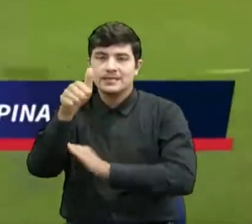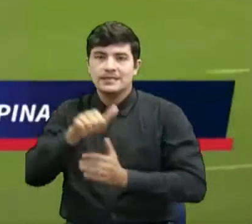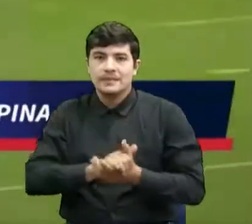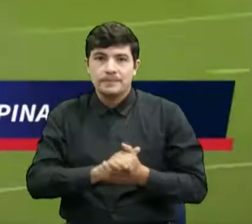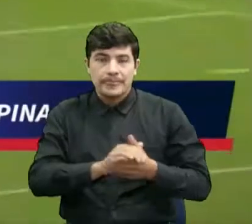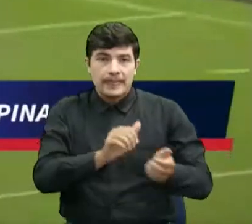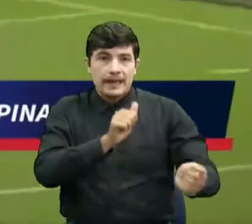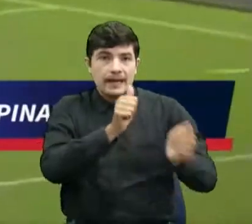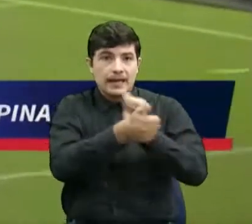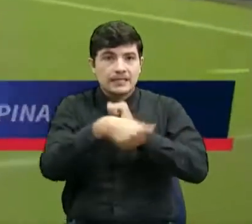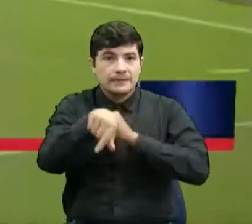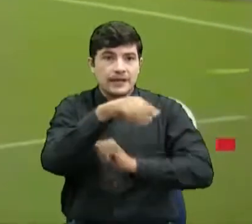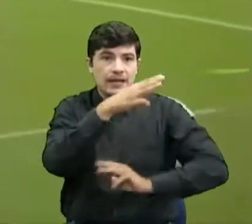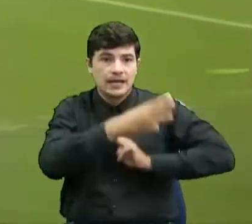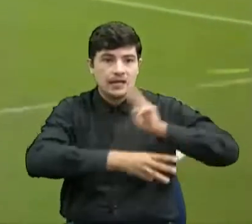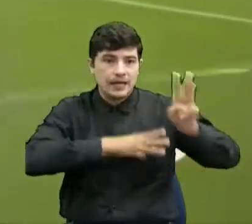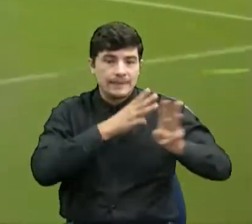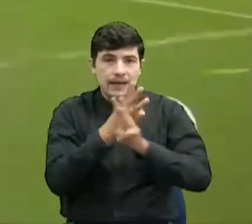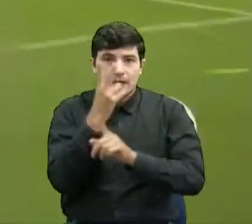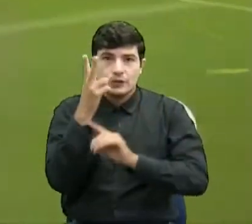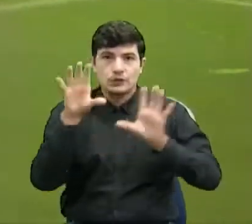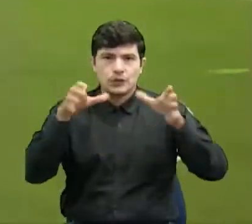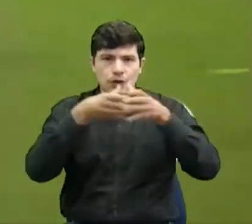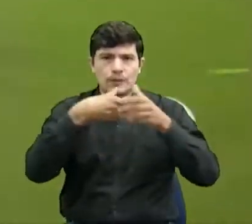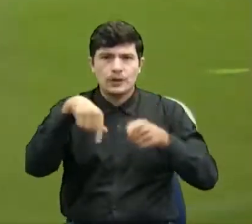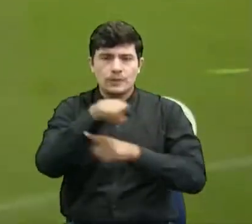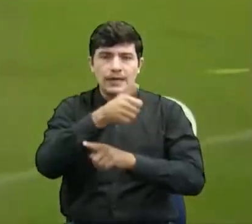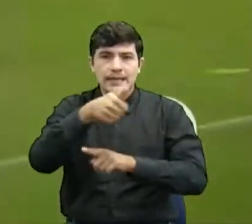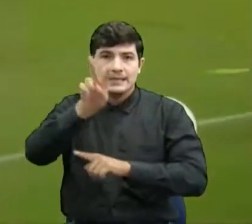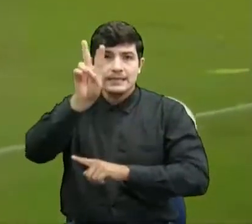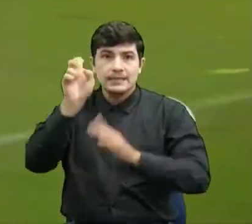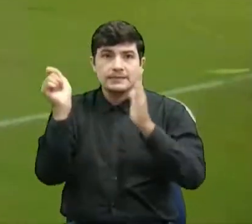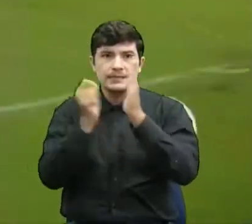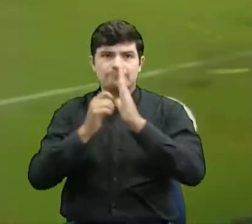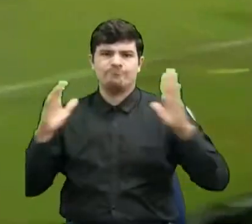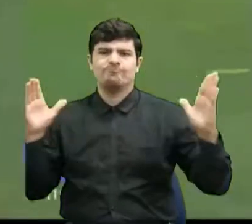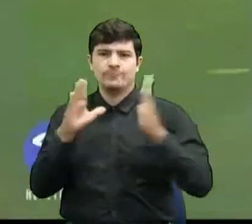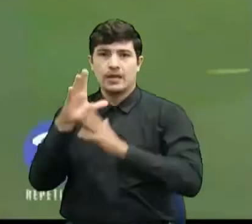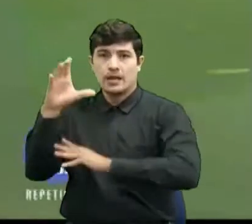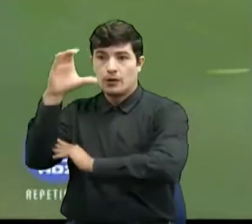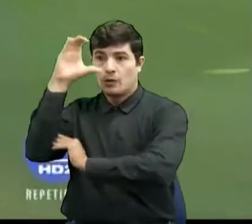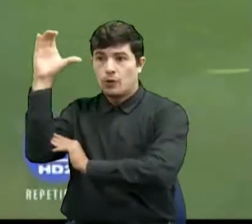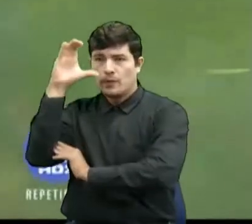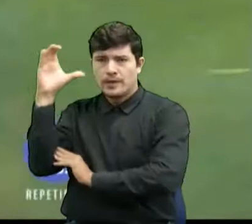al Mundial, las 2 selecciones se han enfrentado en 17 oportunidades.